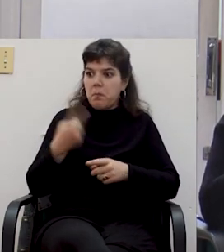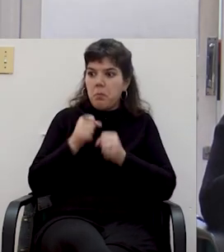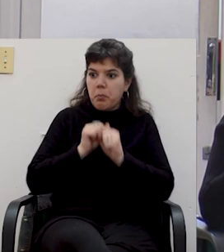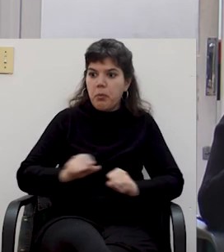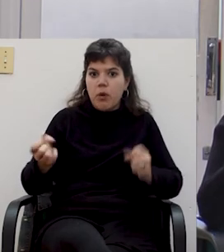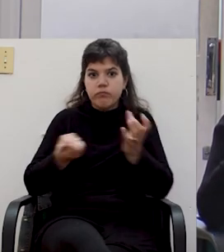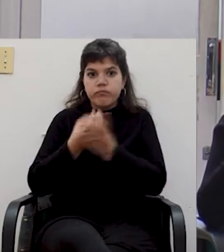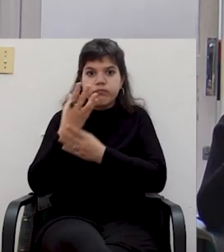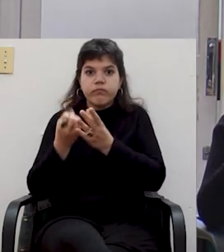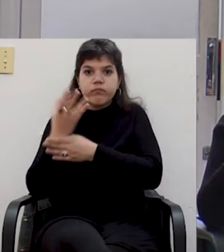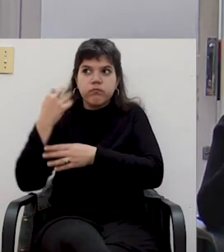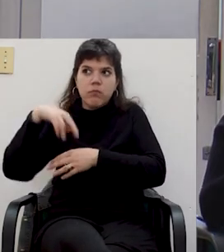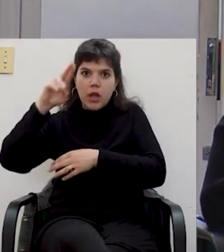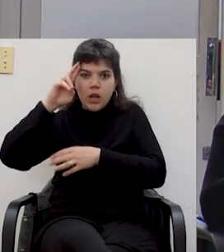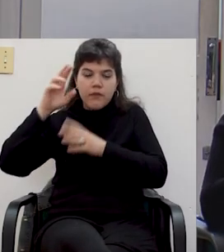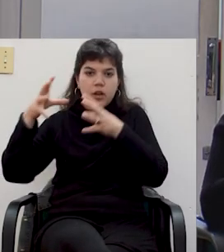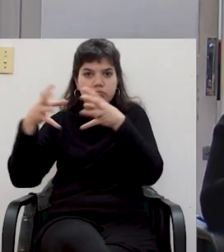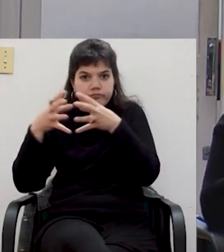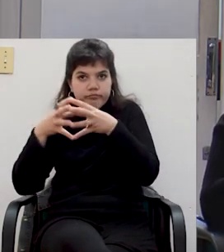generar los espacios de reflexión